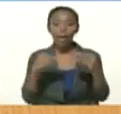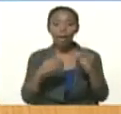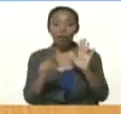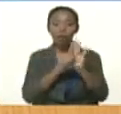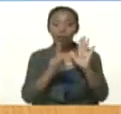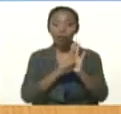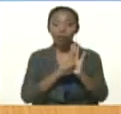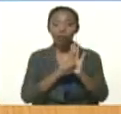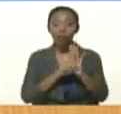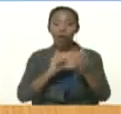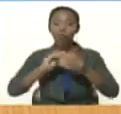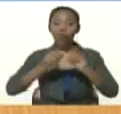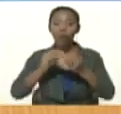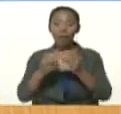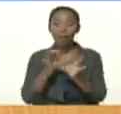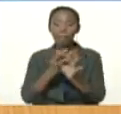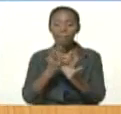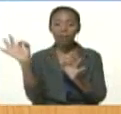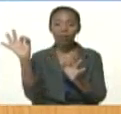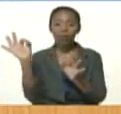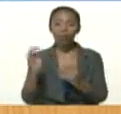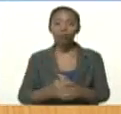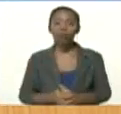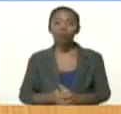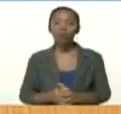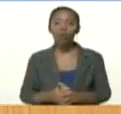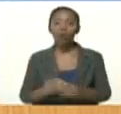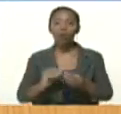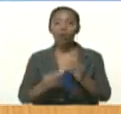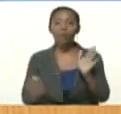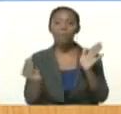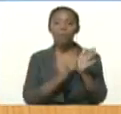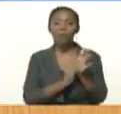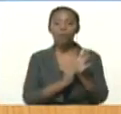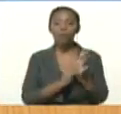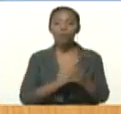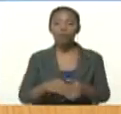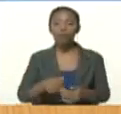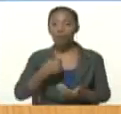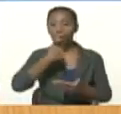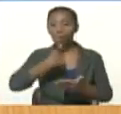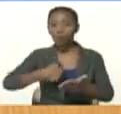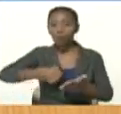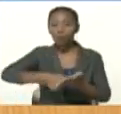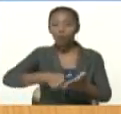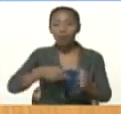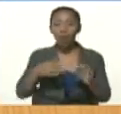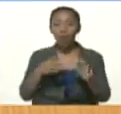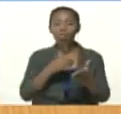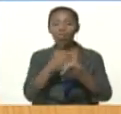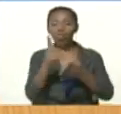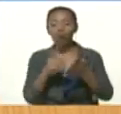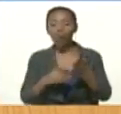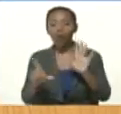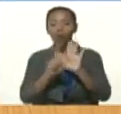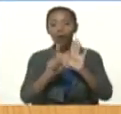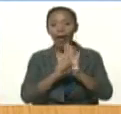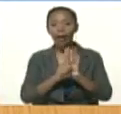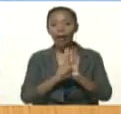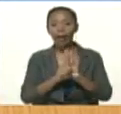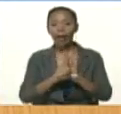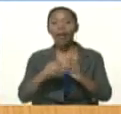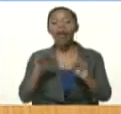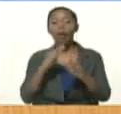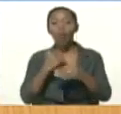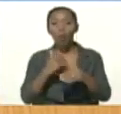hacer en petro, el apostillamiento a partir de ahora. Y también la renovación de